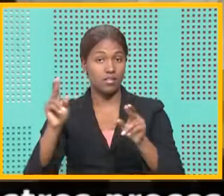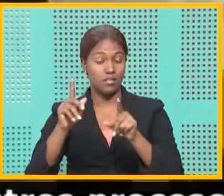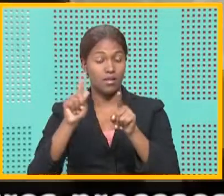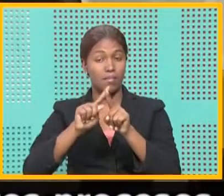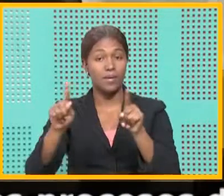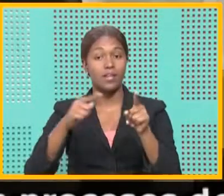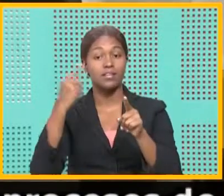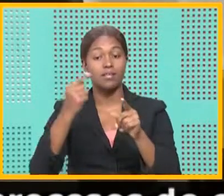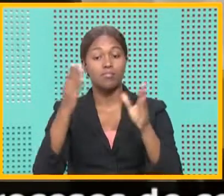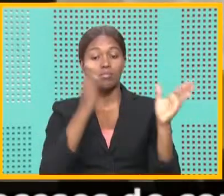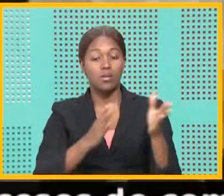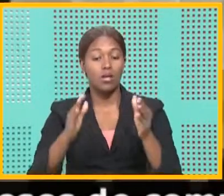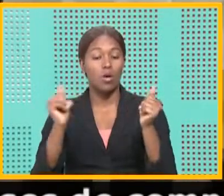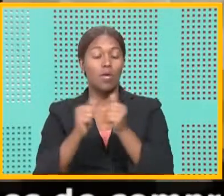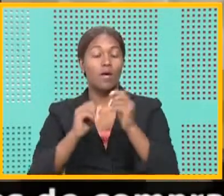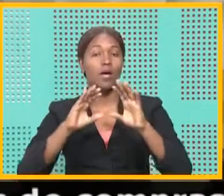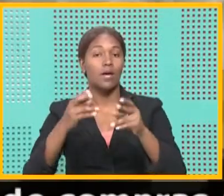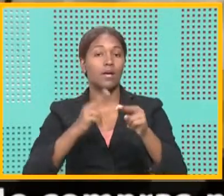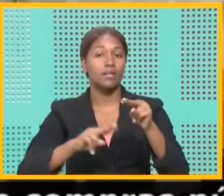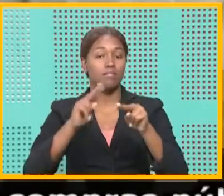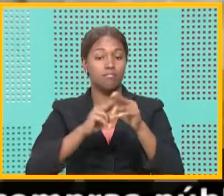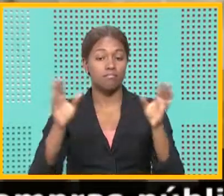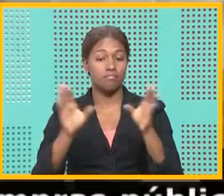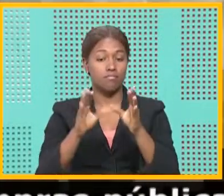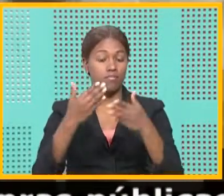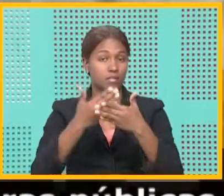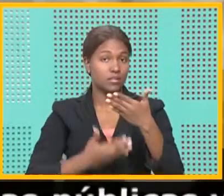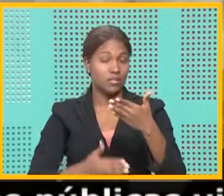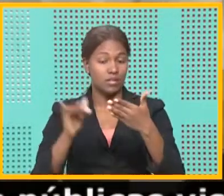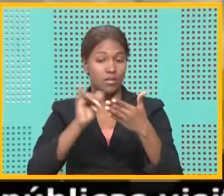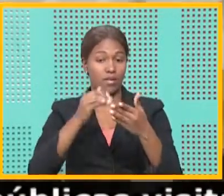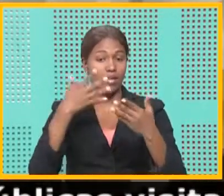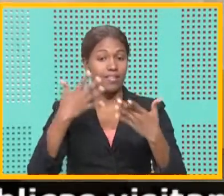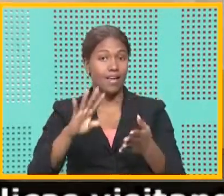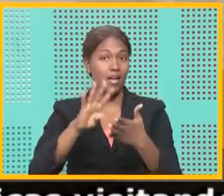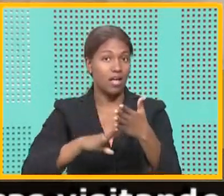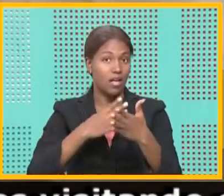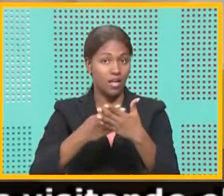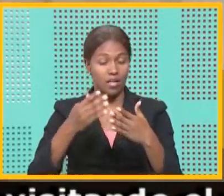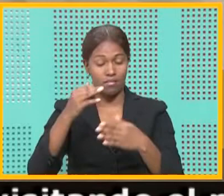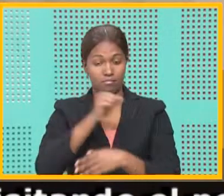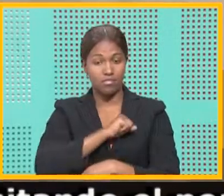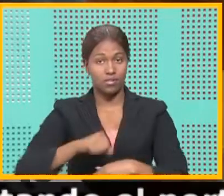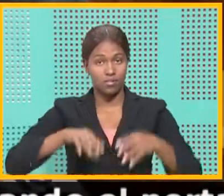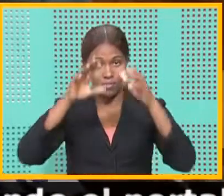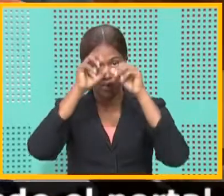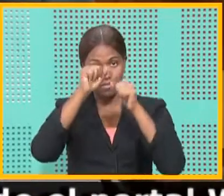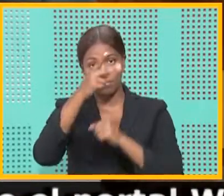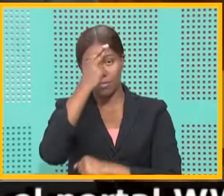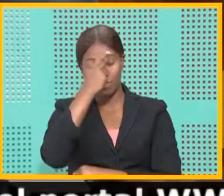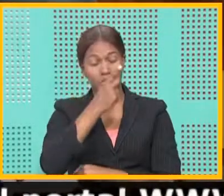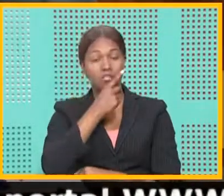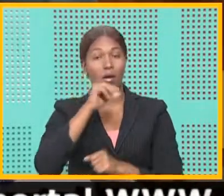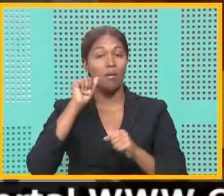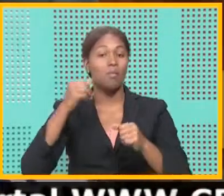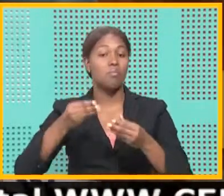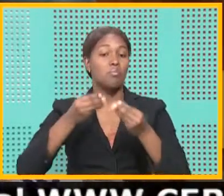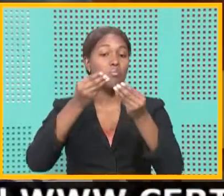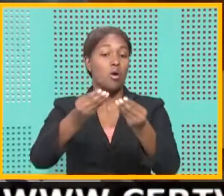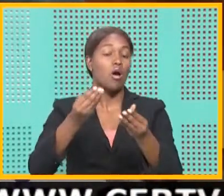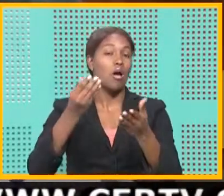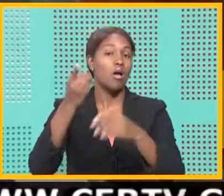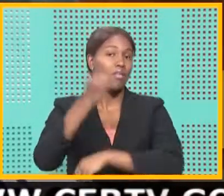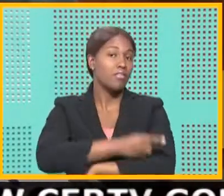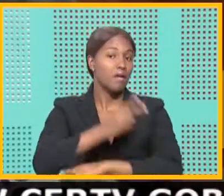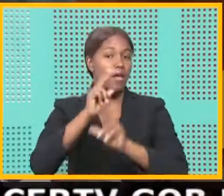siempre coordinado con la Comisión Nacional de Titulación y a la agenda de que el señor presidente de la República ponga los días disponibles